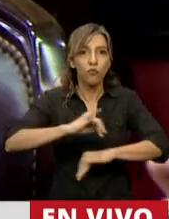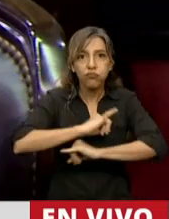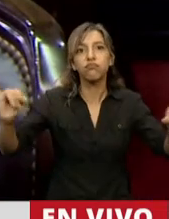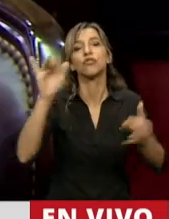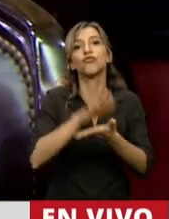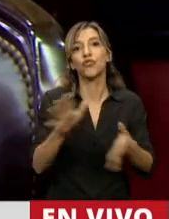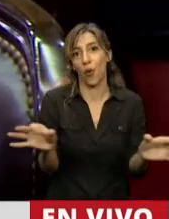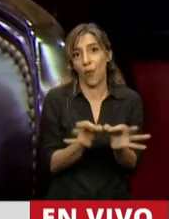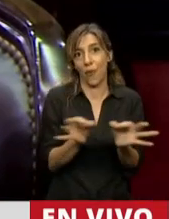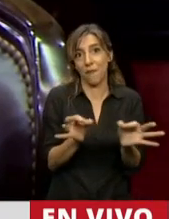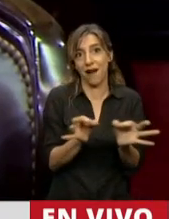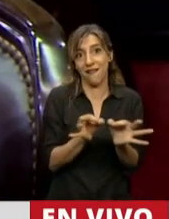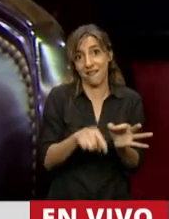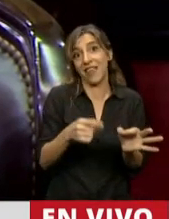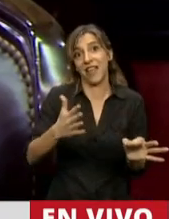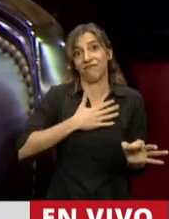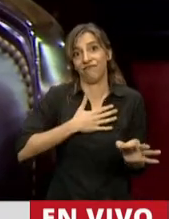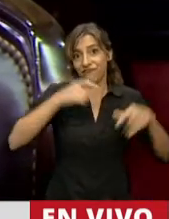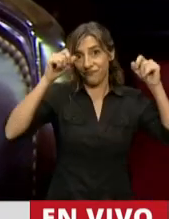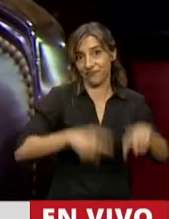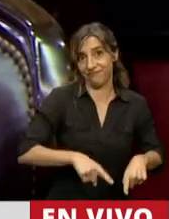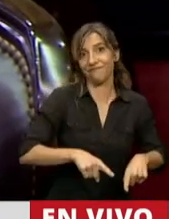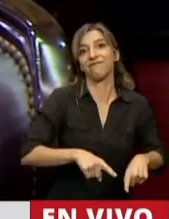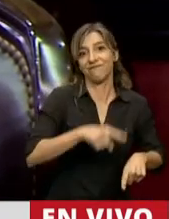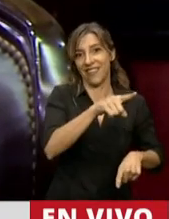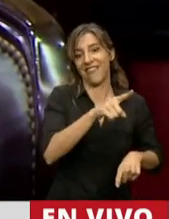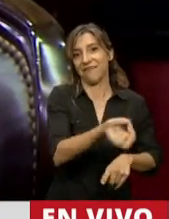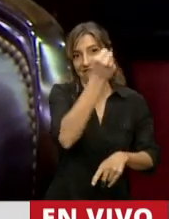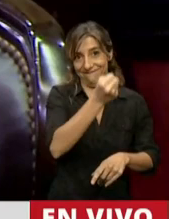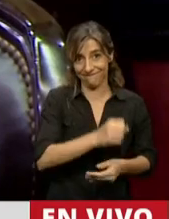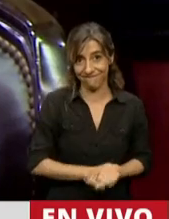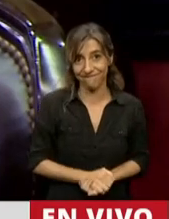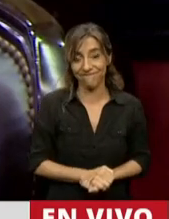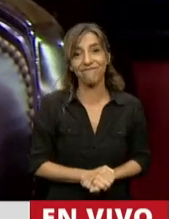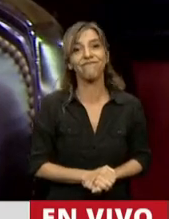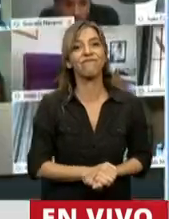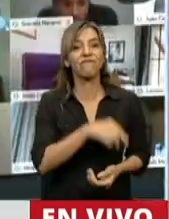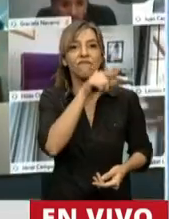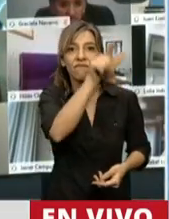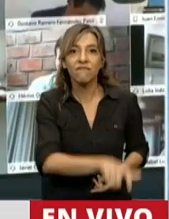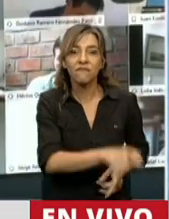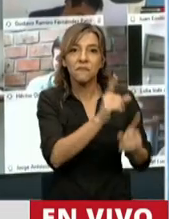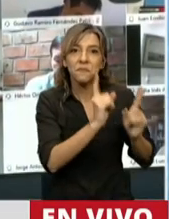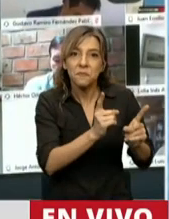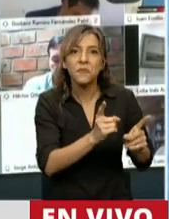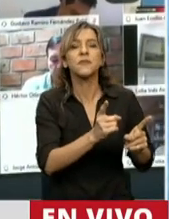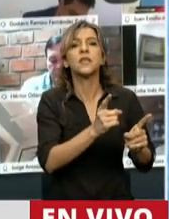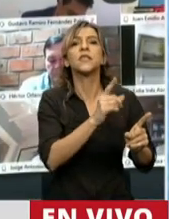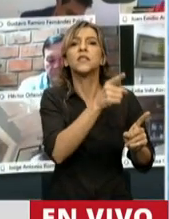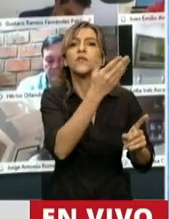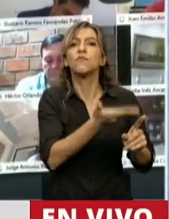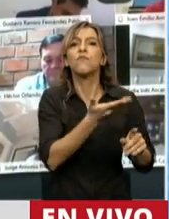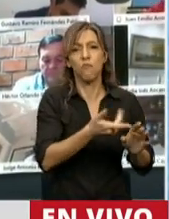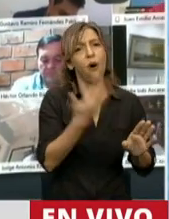Malvinas en relación a la soberanía de nuestra patria. El gobierno de Illia, como lo dijo él mismo, fue derrocado por